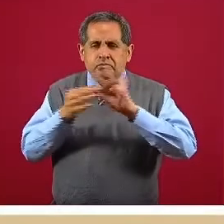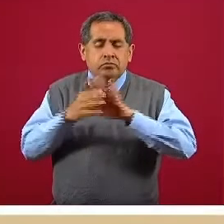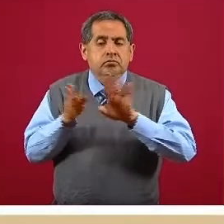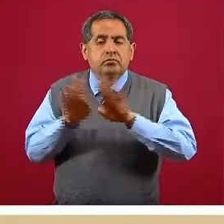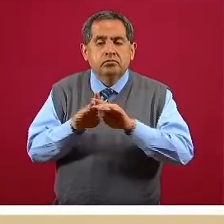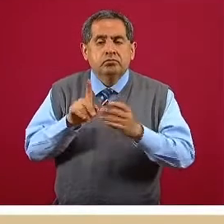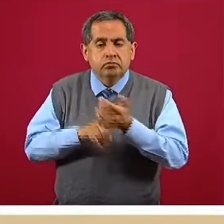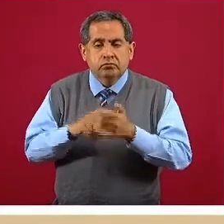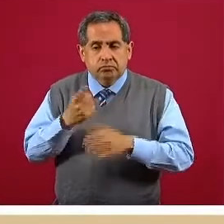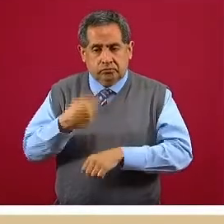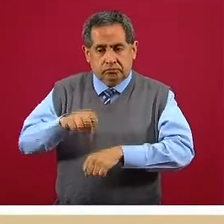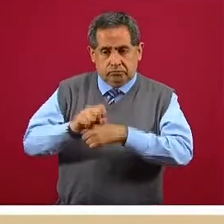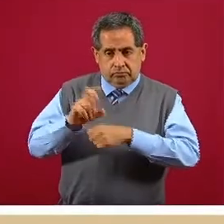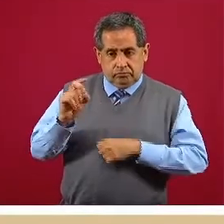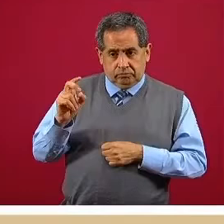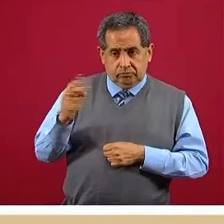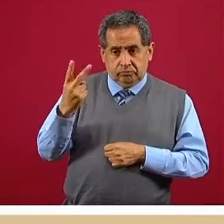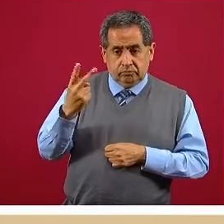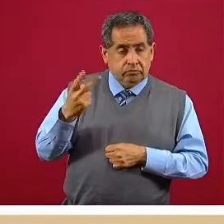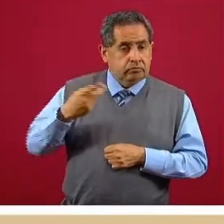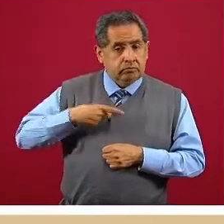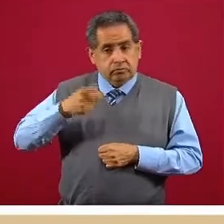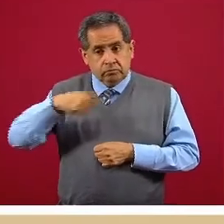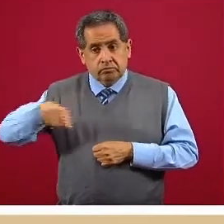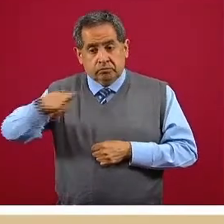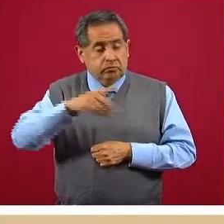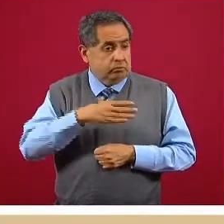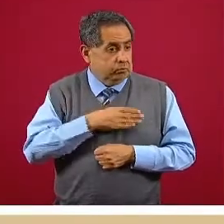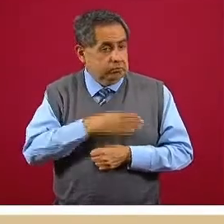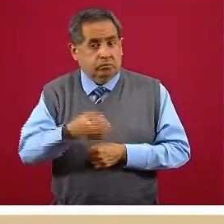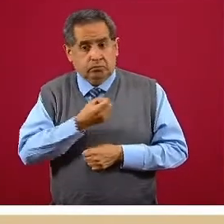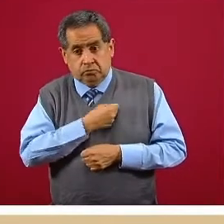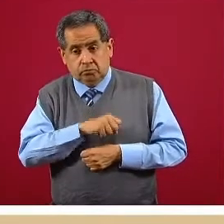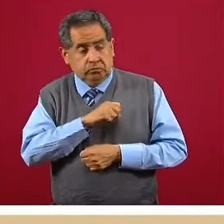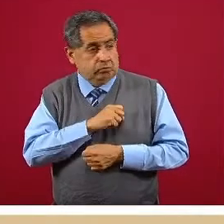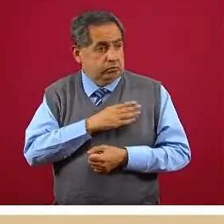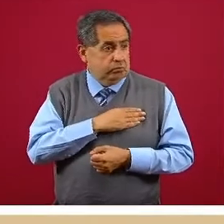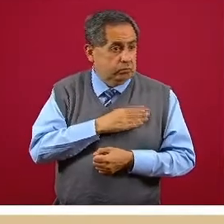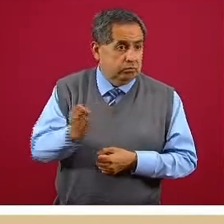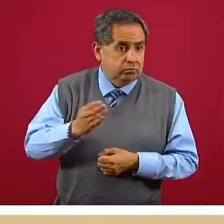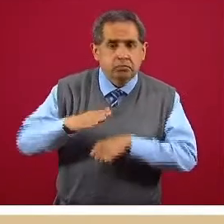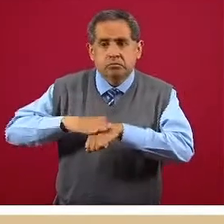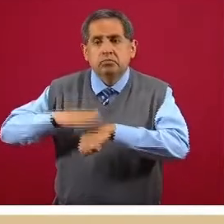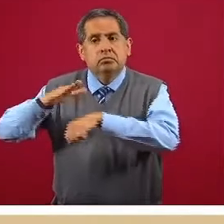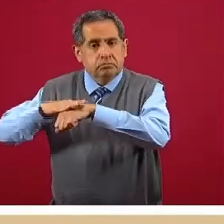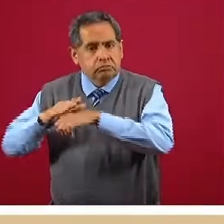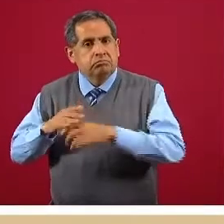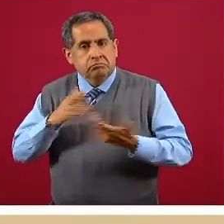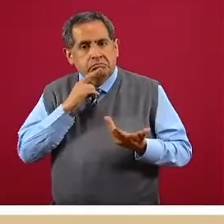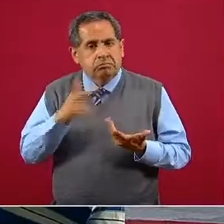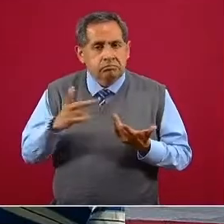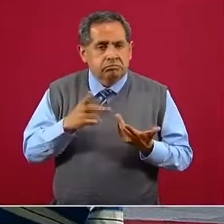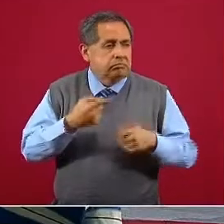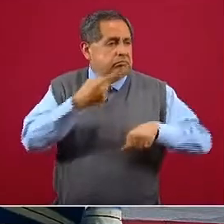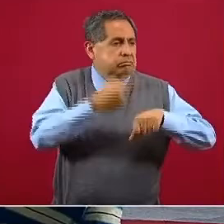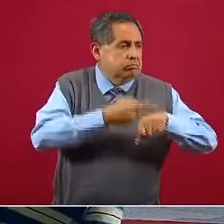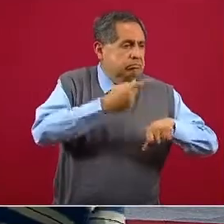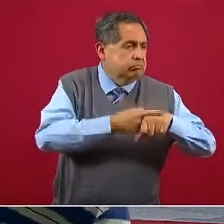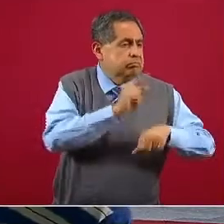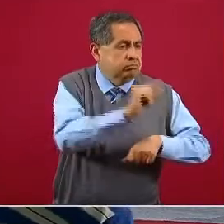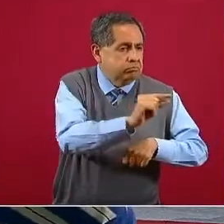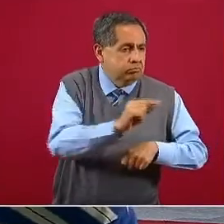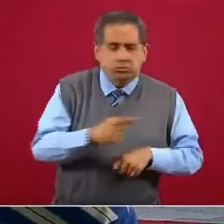en donde para la semana 32 las personas que se han recuperado son todavía más que las personas que han